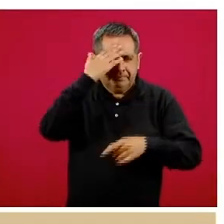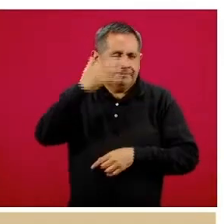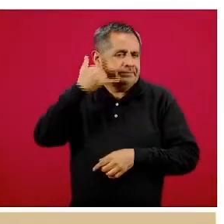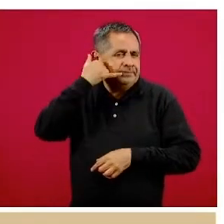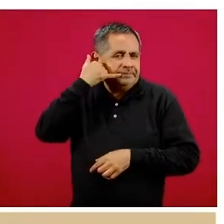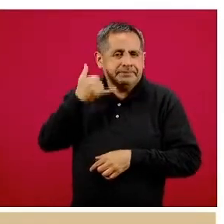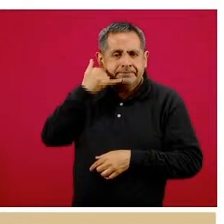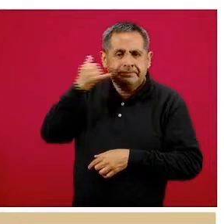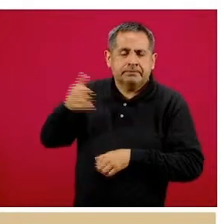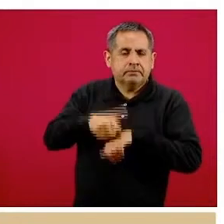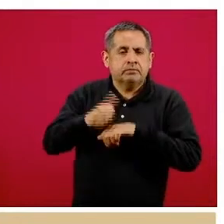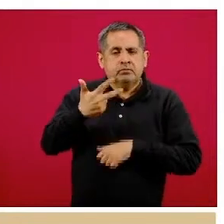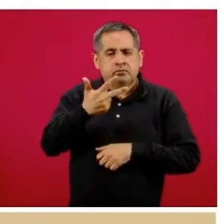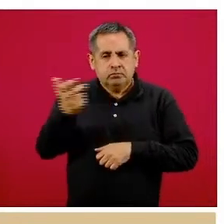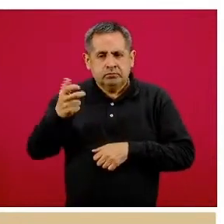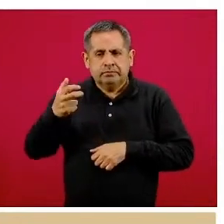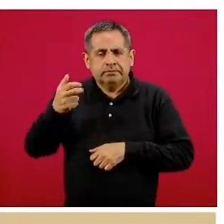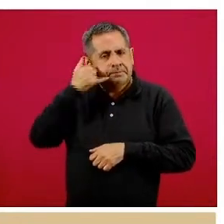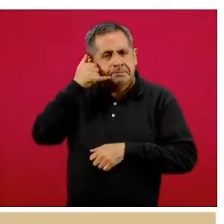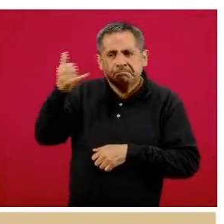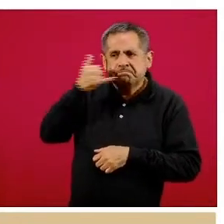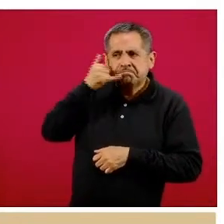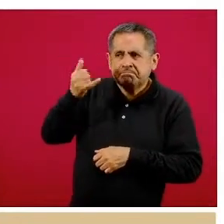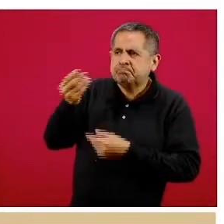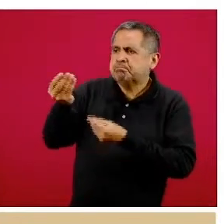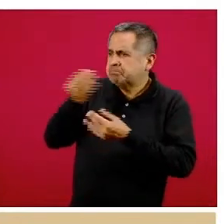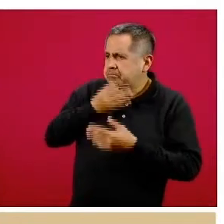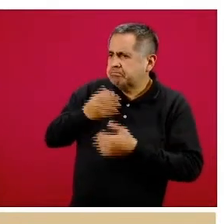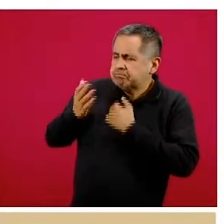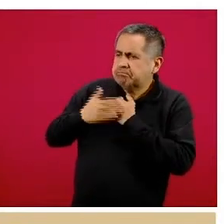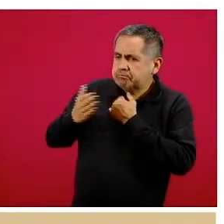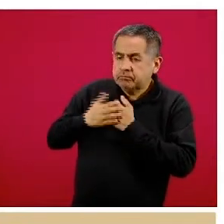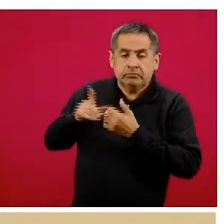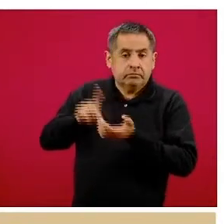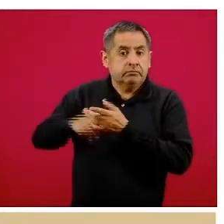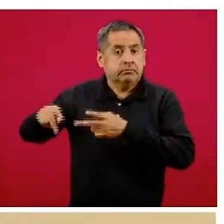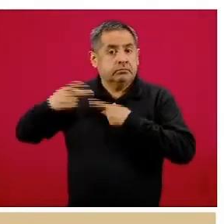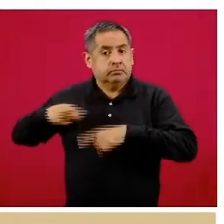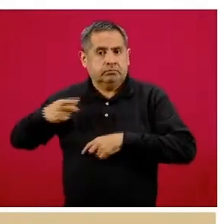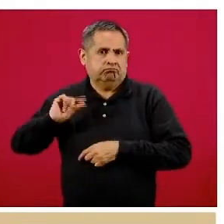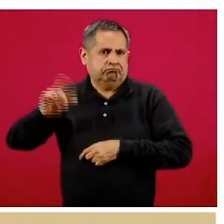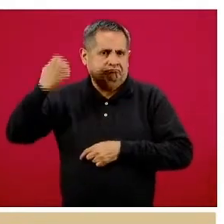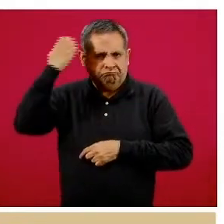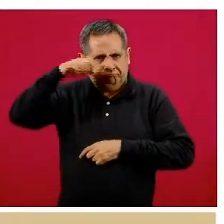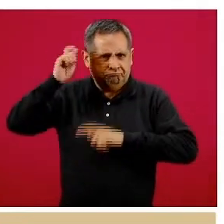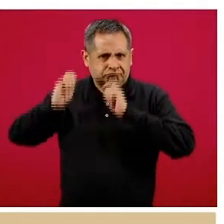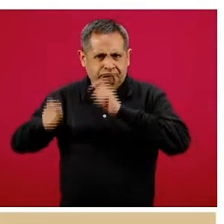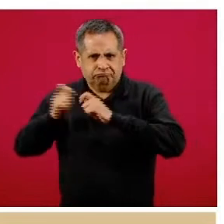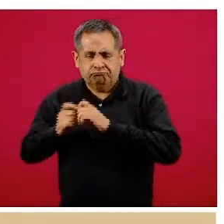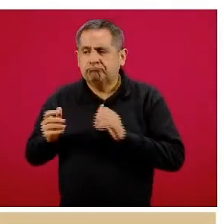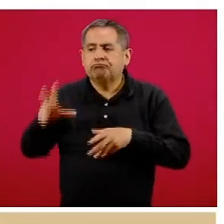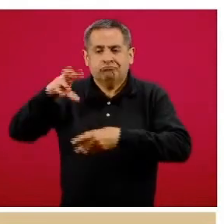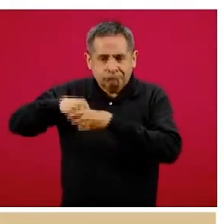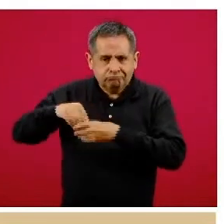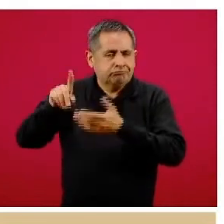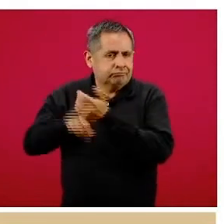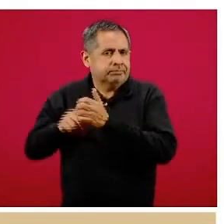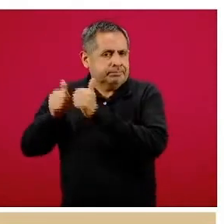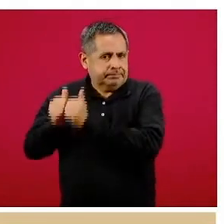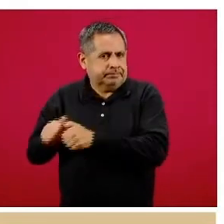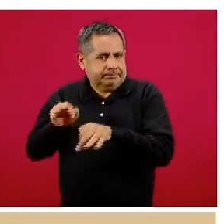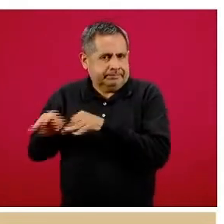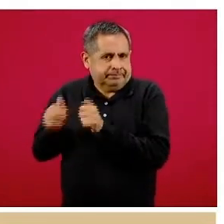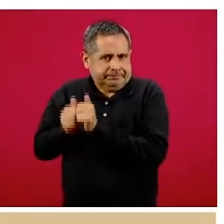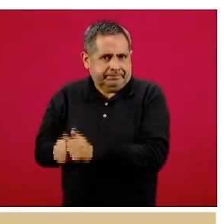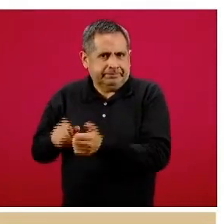el número 800, se encuentra también siendo atendido por personal específico que está anidado dentro de esta unidad